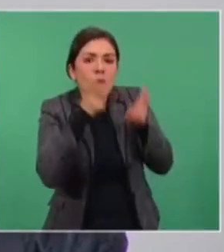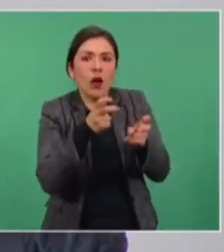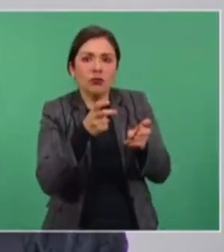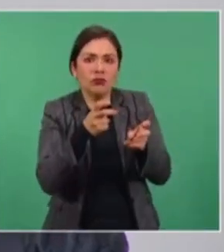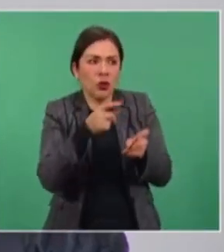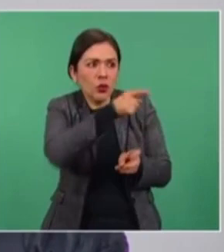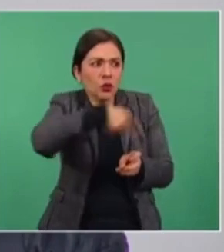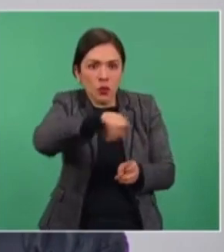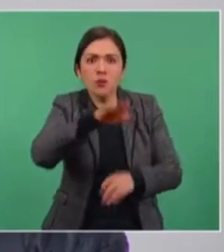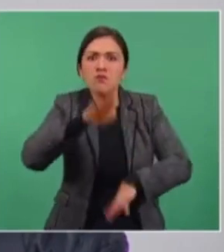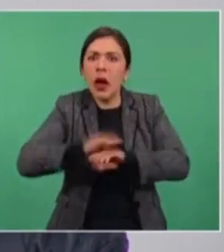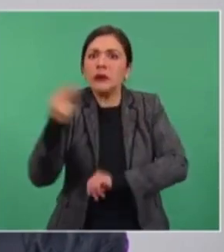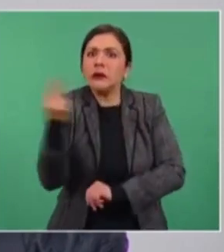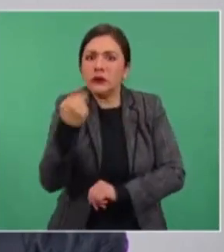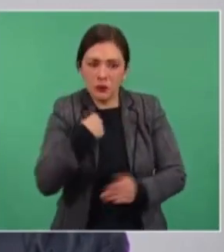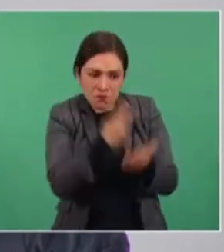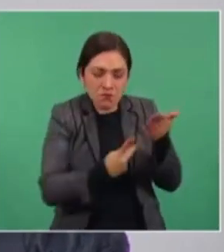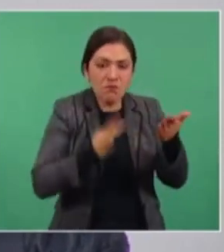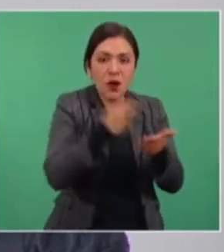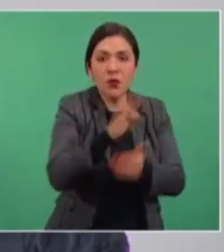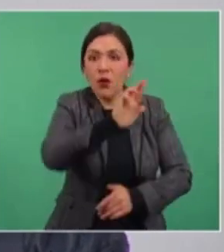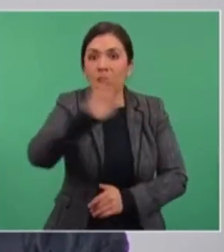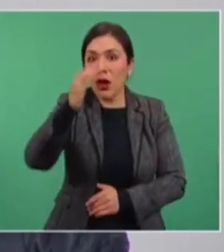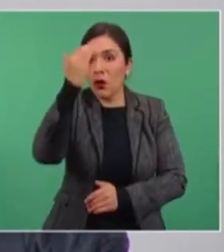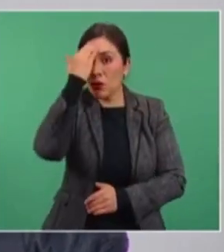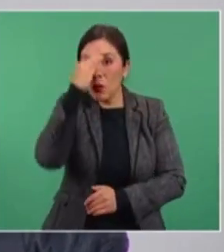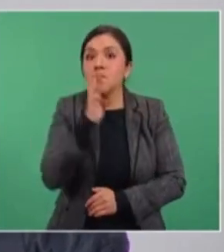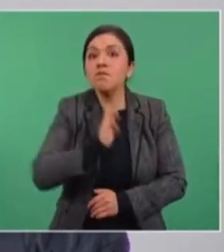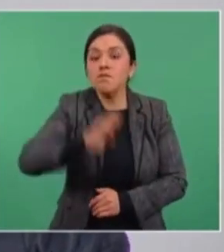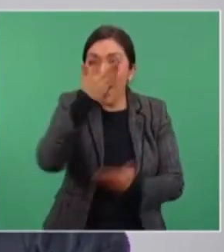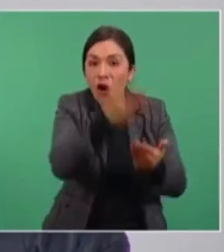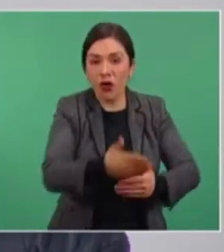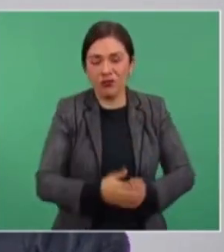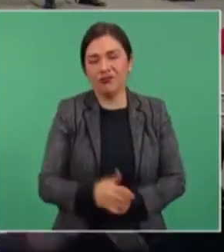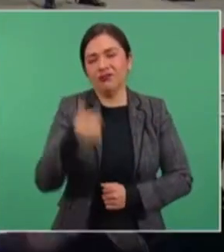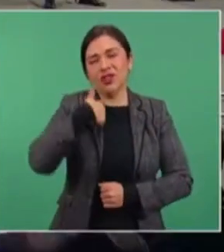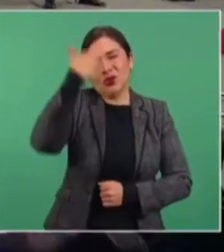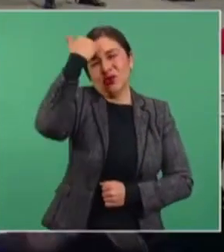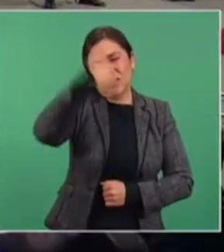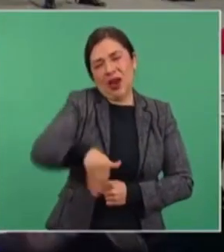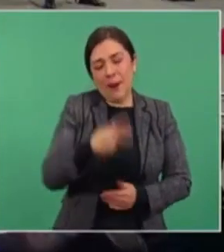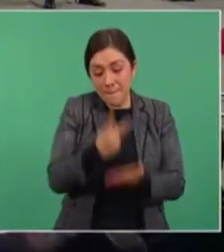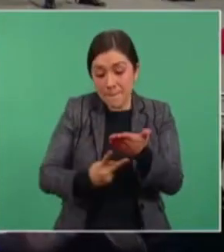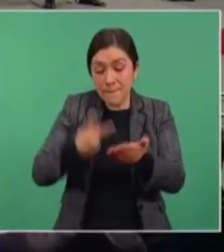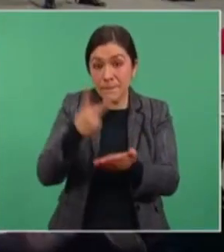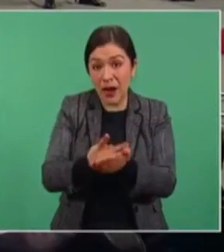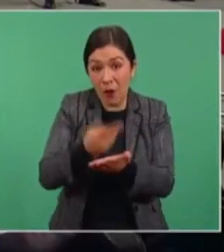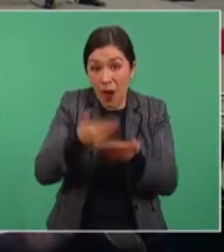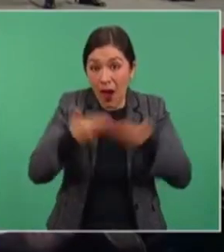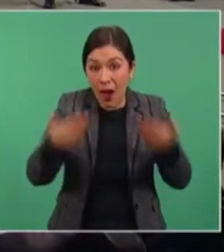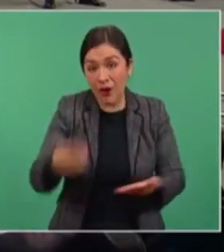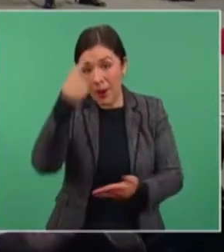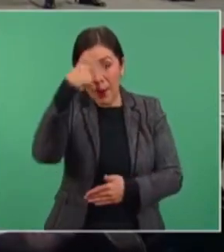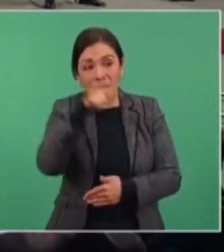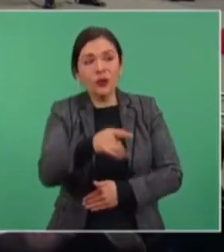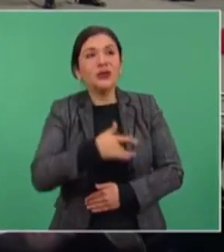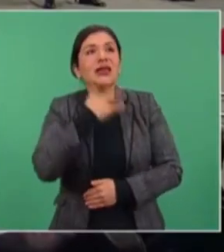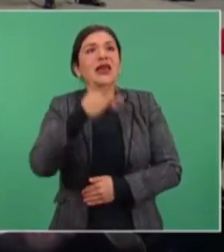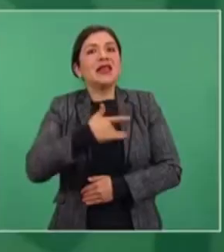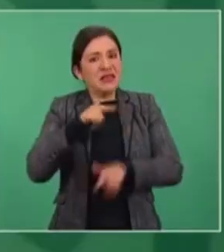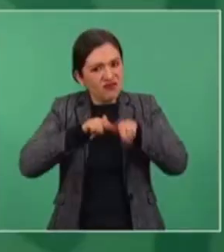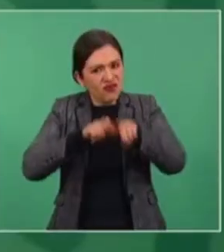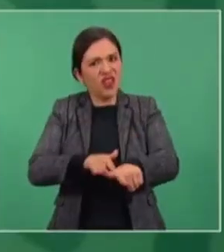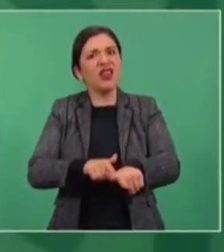otros merecieran antes que nosotros. Sabemos que este premio será para usted un nuevo estímulo para continuar